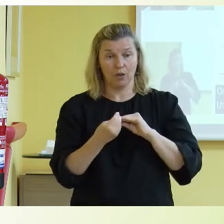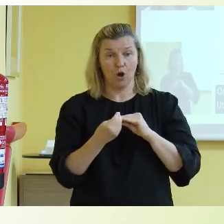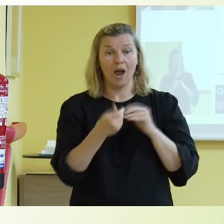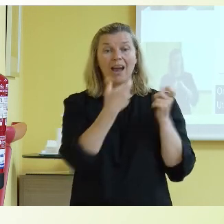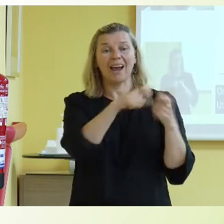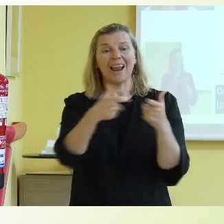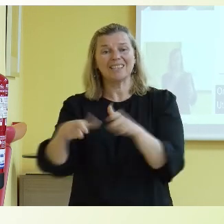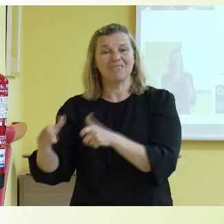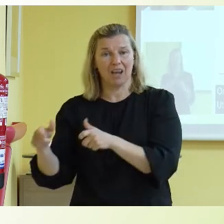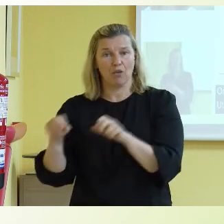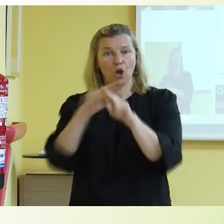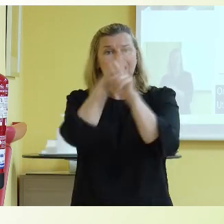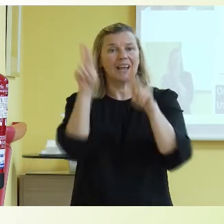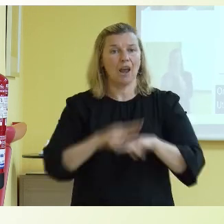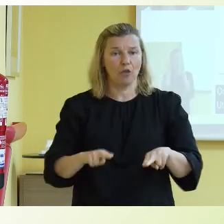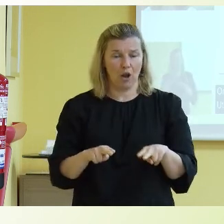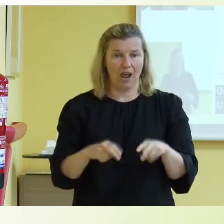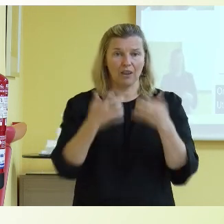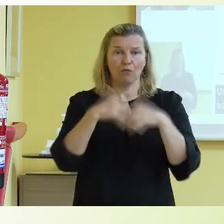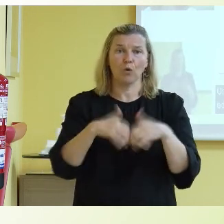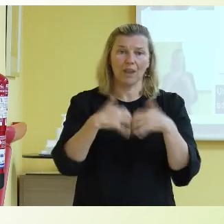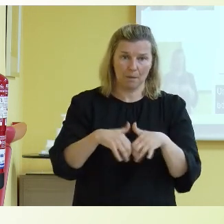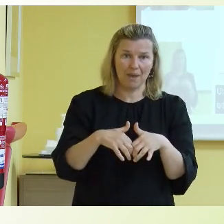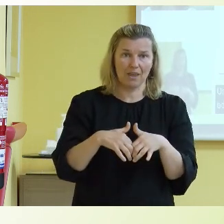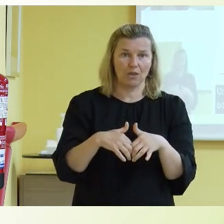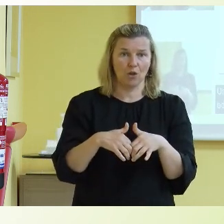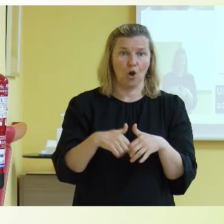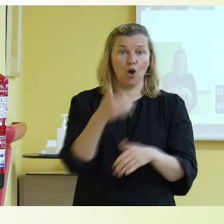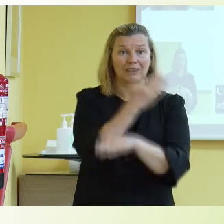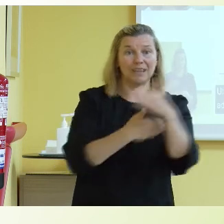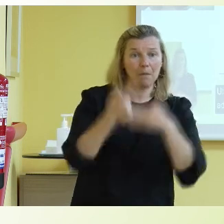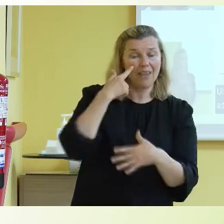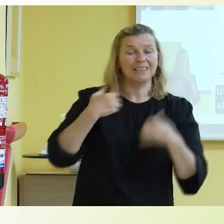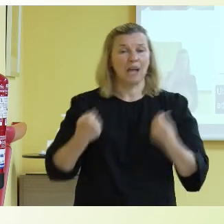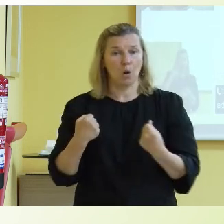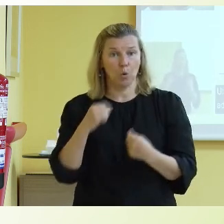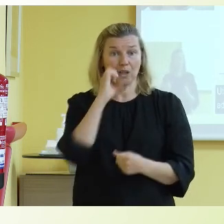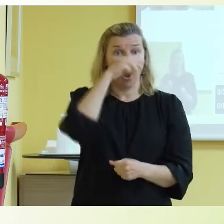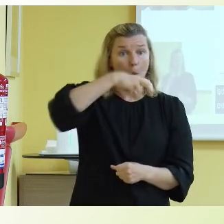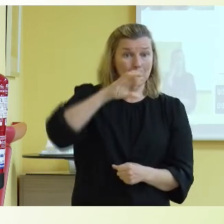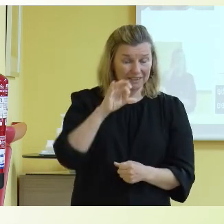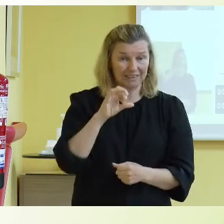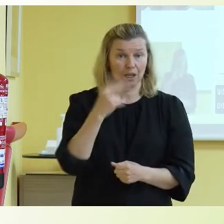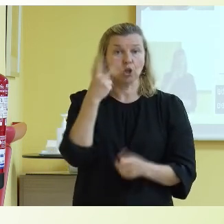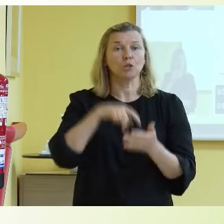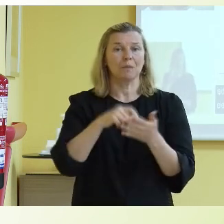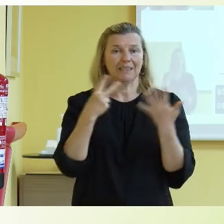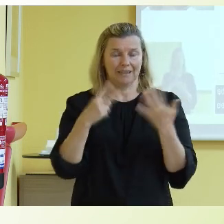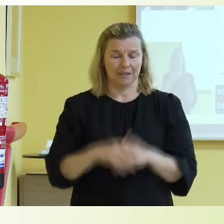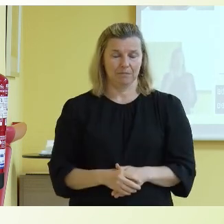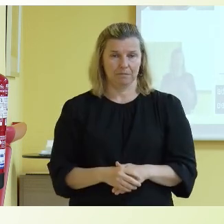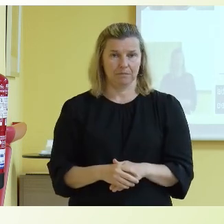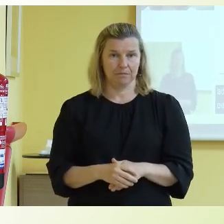del Funcionamiento de la Discapacidad y de la Salud para la Infancia y la Adolescencia de la OMS del año 2007.